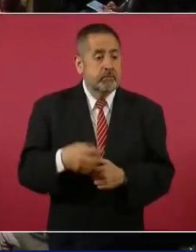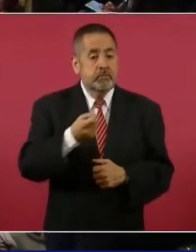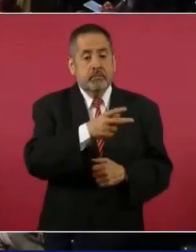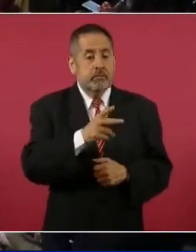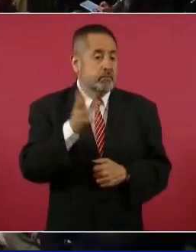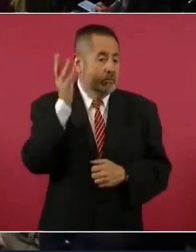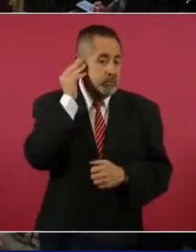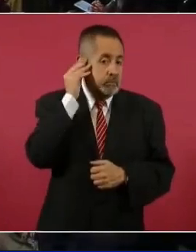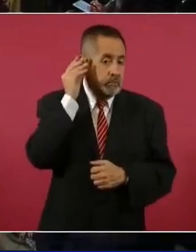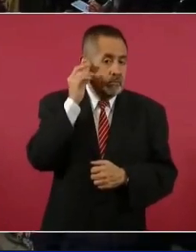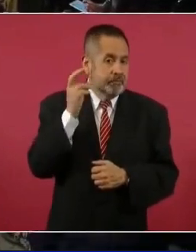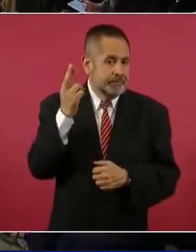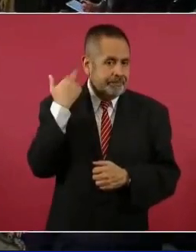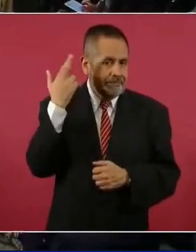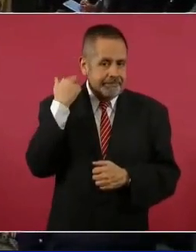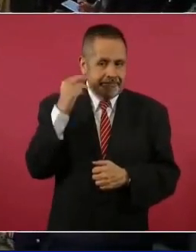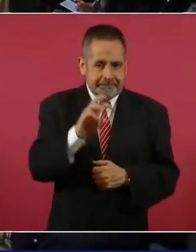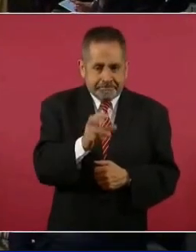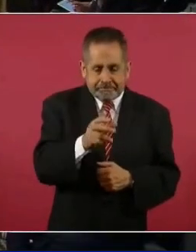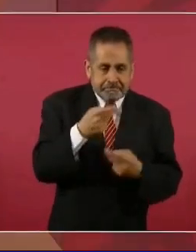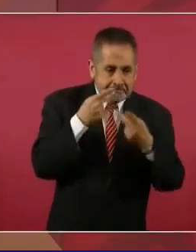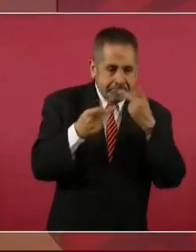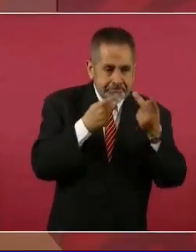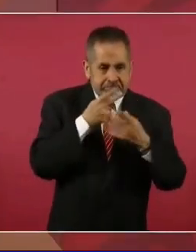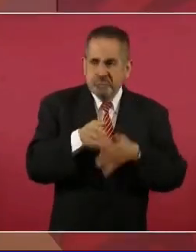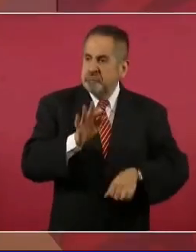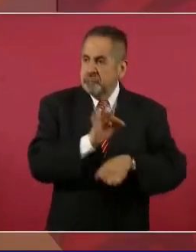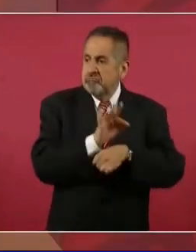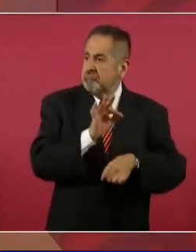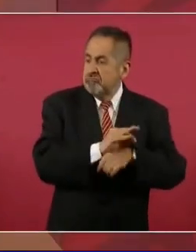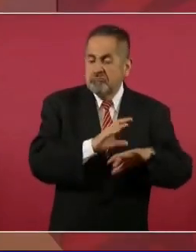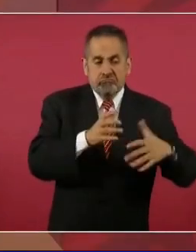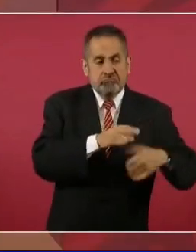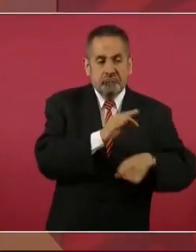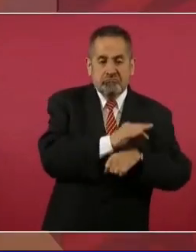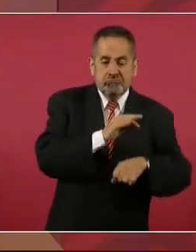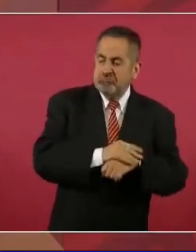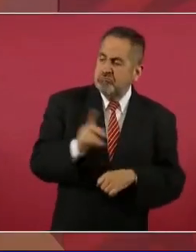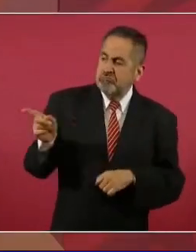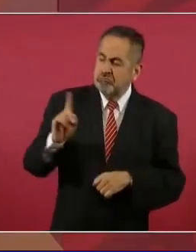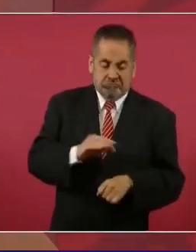radio en defensa